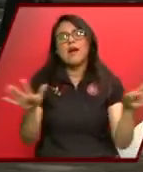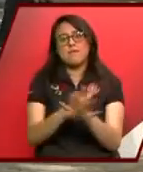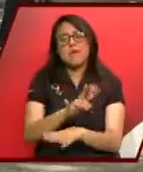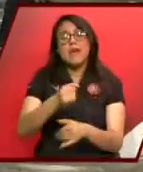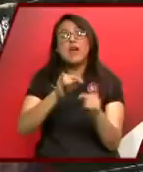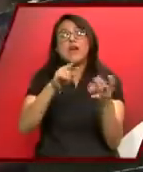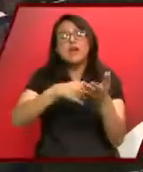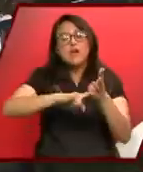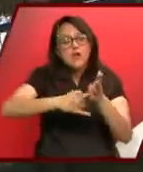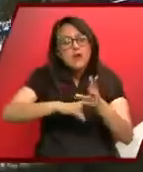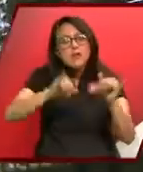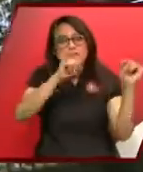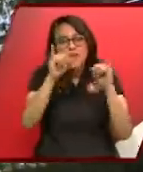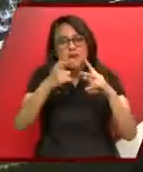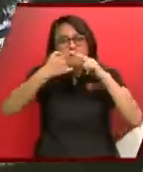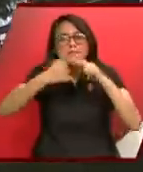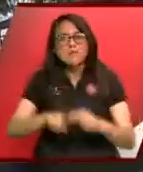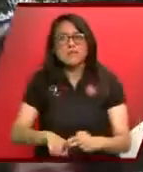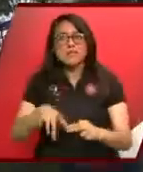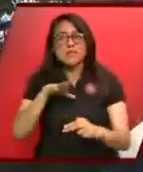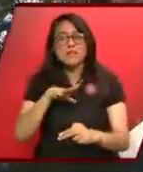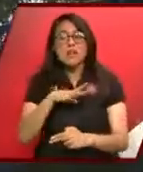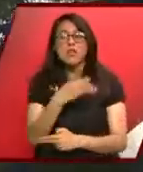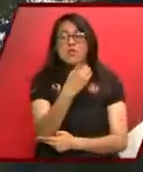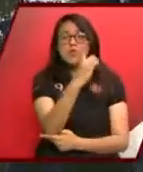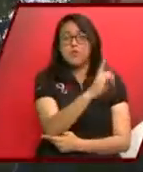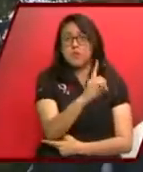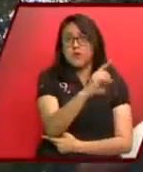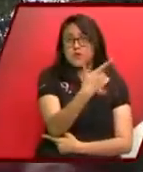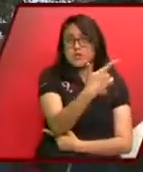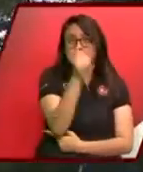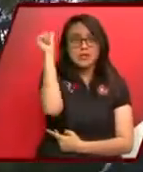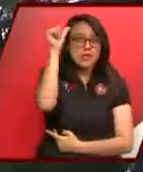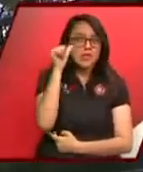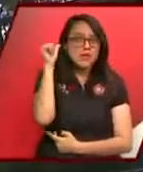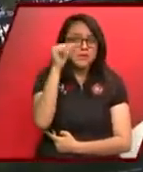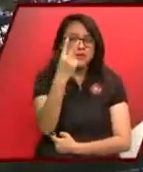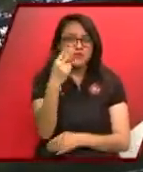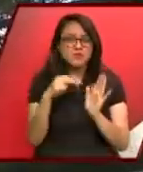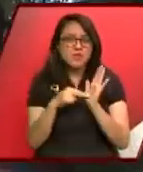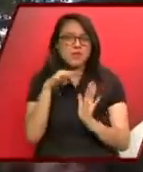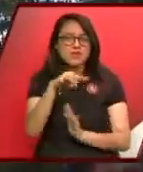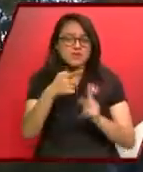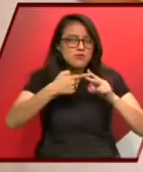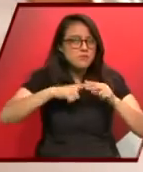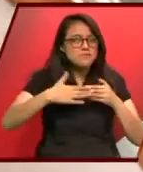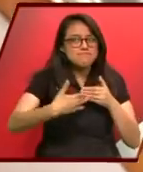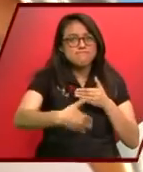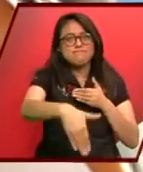invierno, mismo que permanecerá vigente hasta el domingo 7 de abril del 2019.